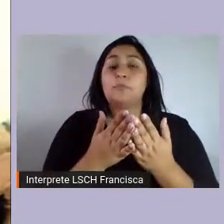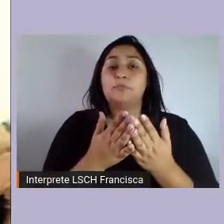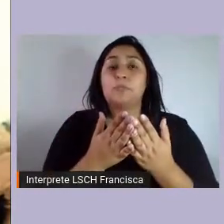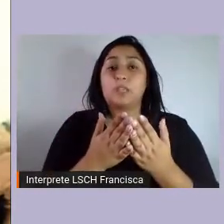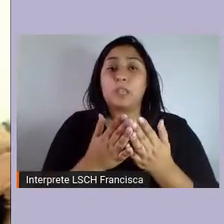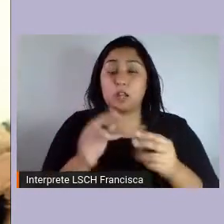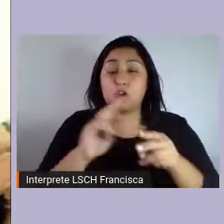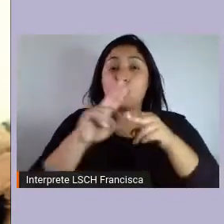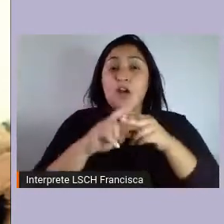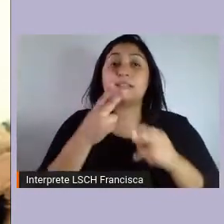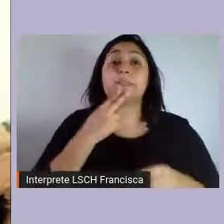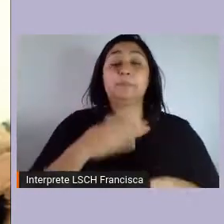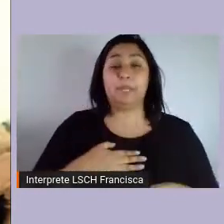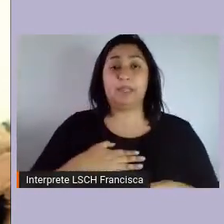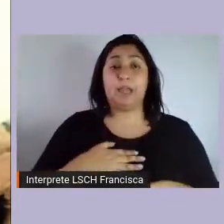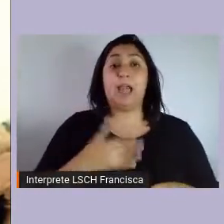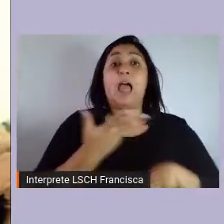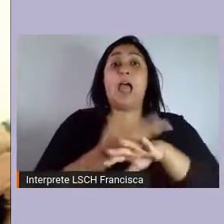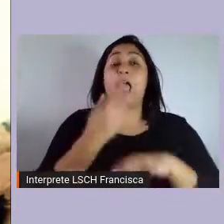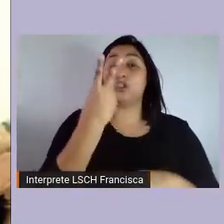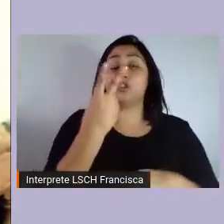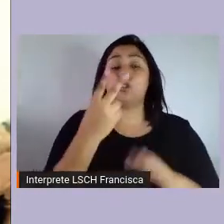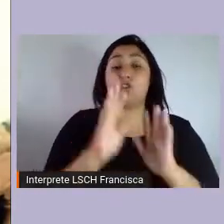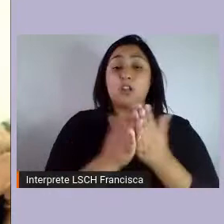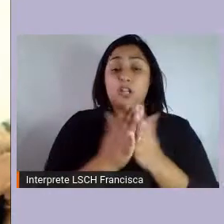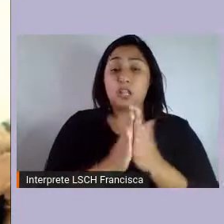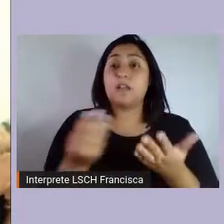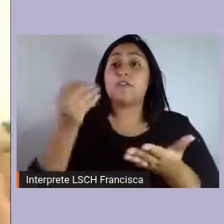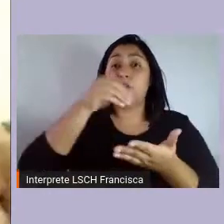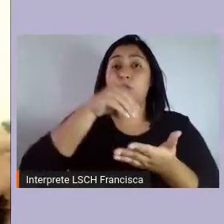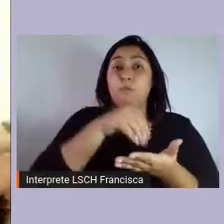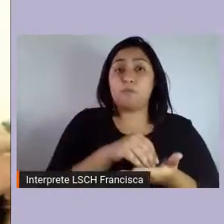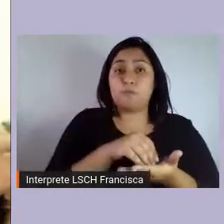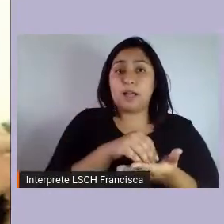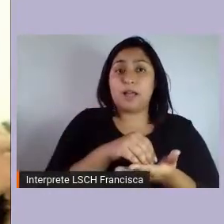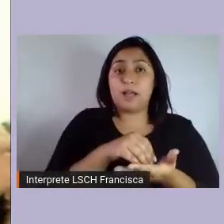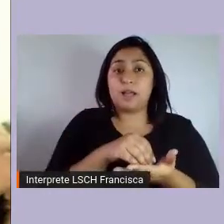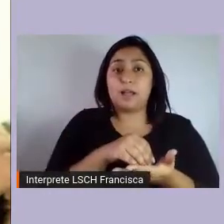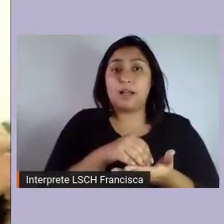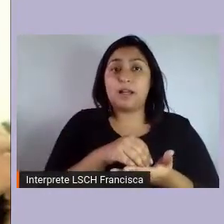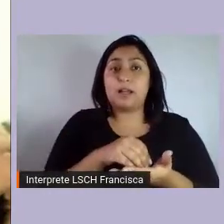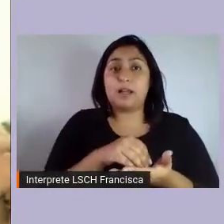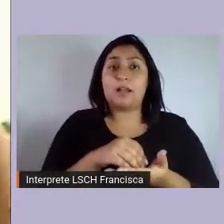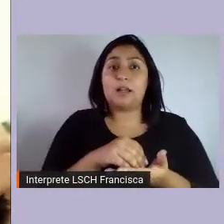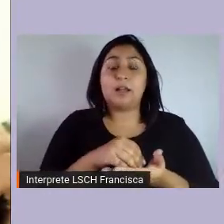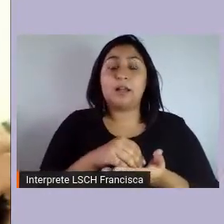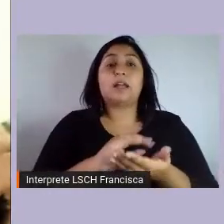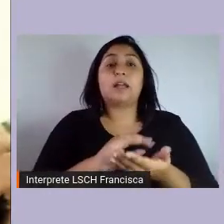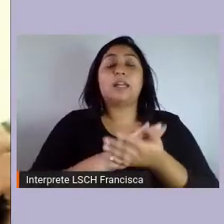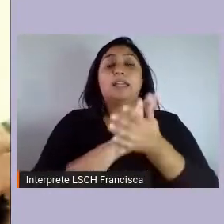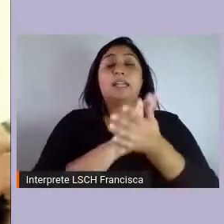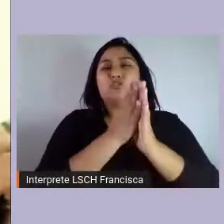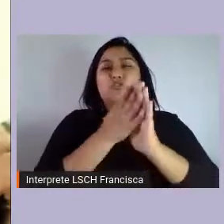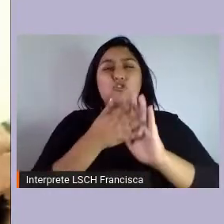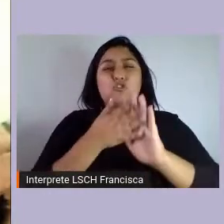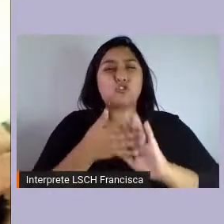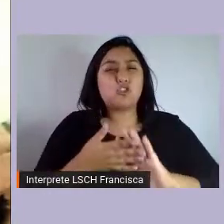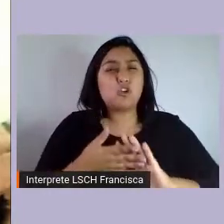libros más de ella, entre toda su obra, sabemos, ¿cierto?, de estos 35 discos que conforman su obra.